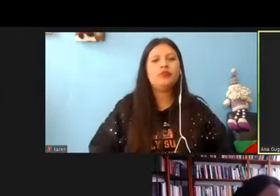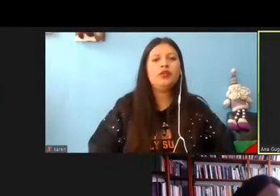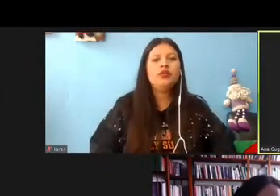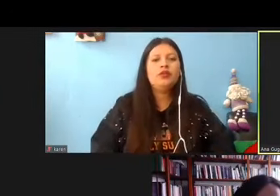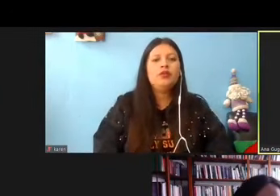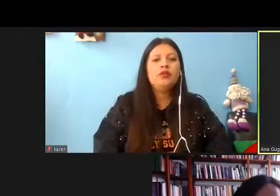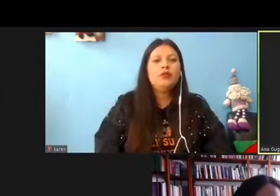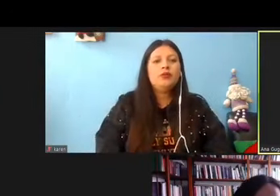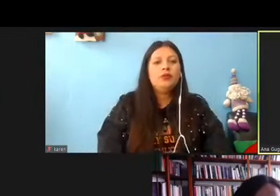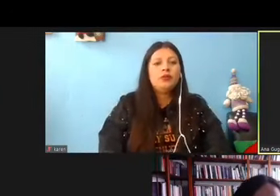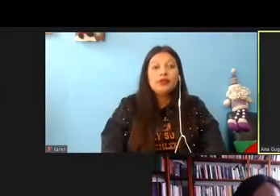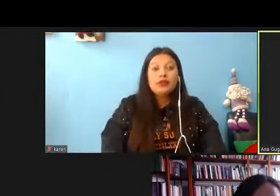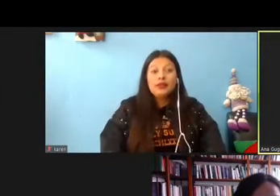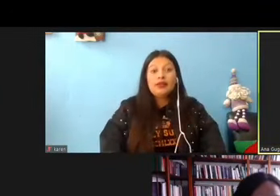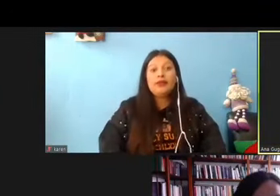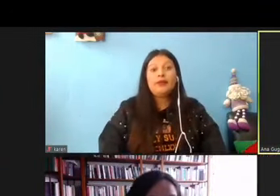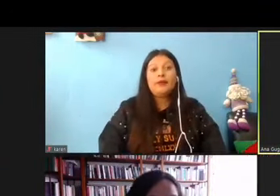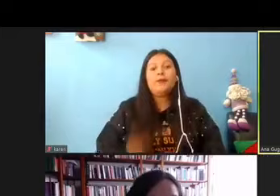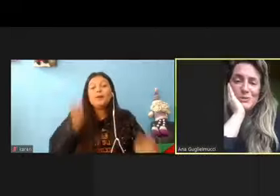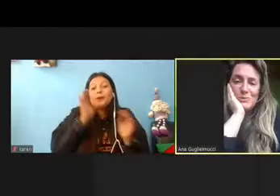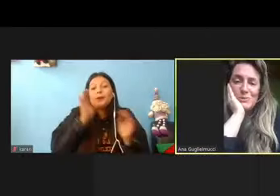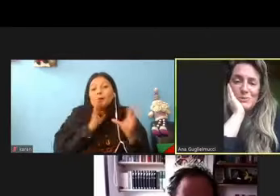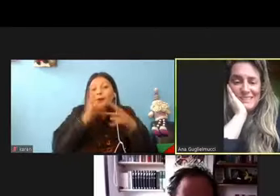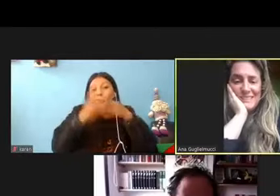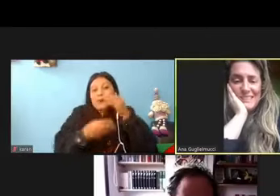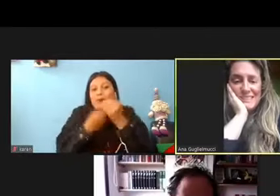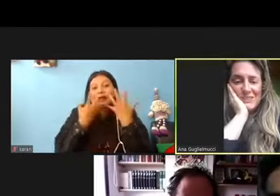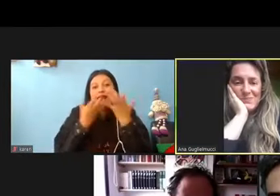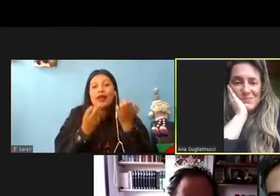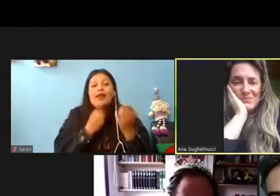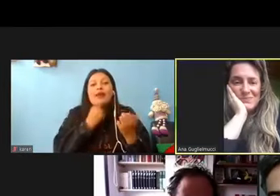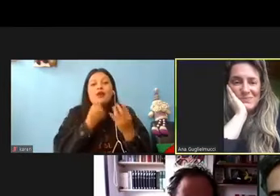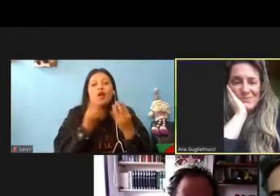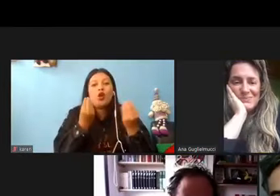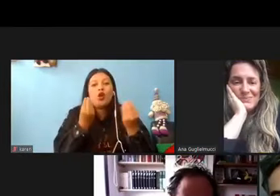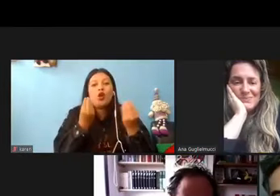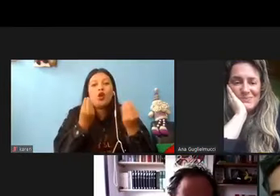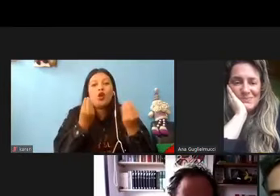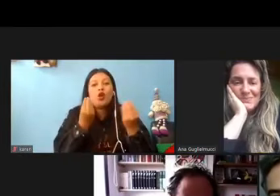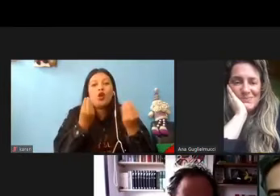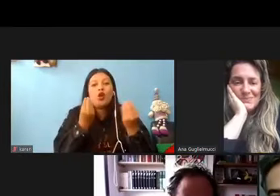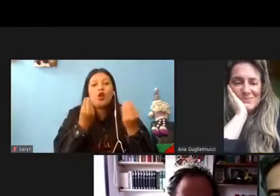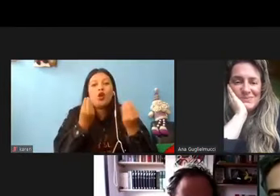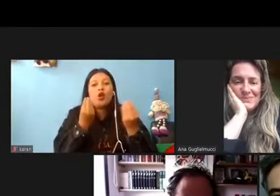gustaría quizás que alguien más pueda hablar, ¿no? Esto es muy resumido de mi parte. Bueno,